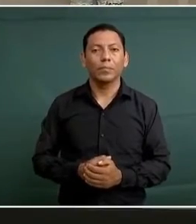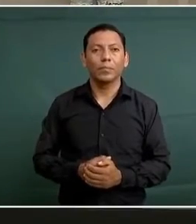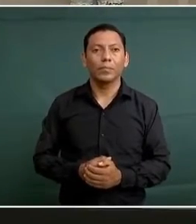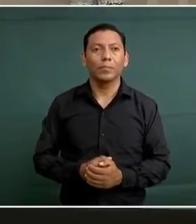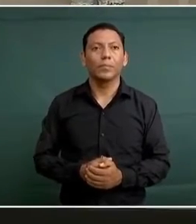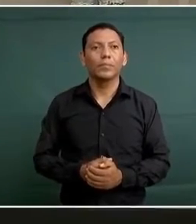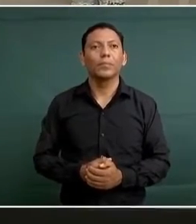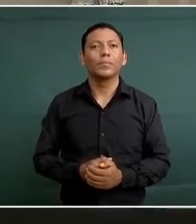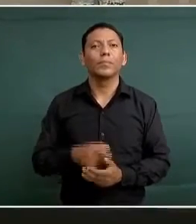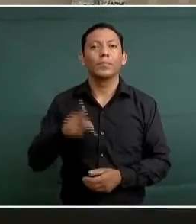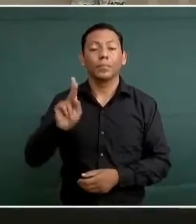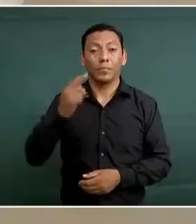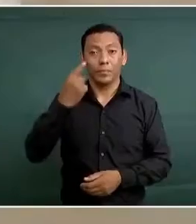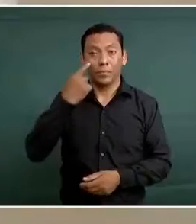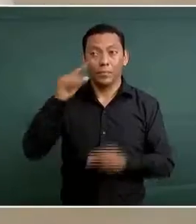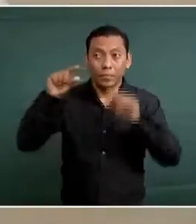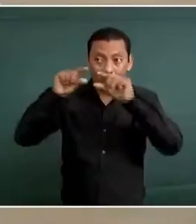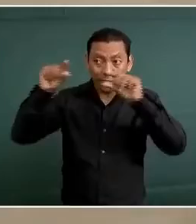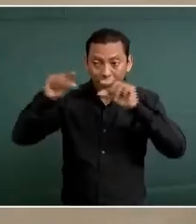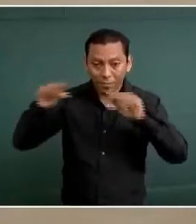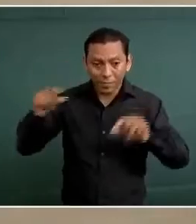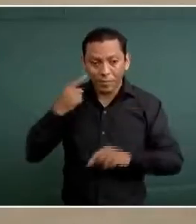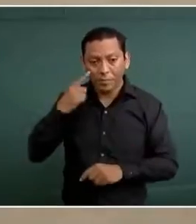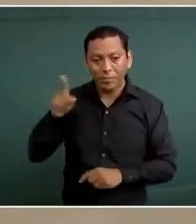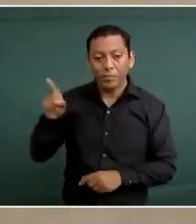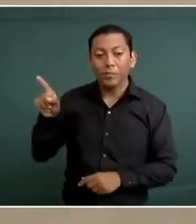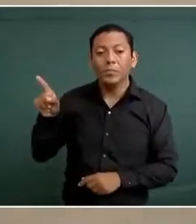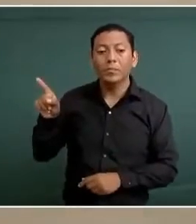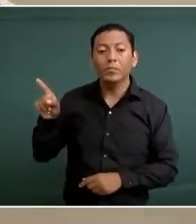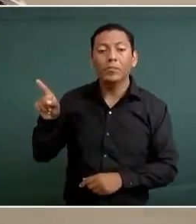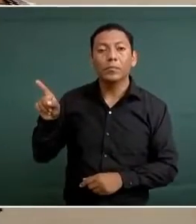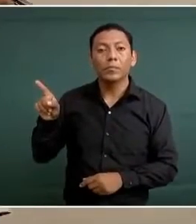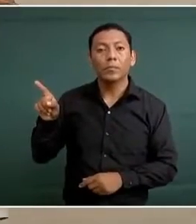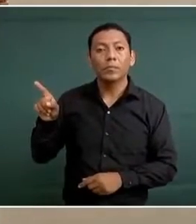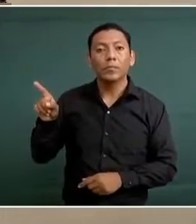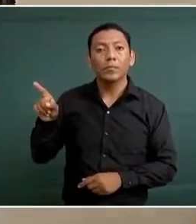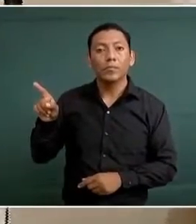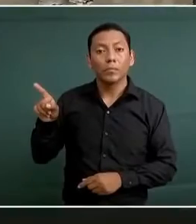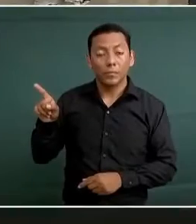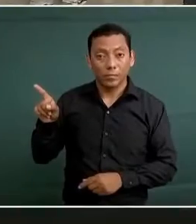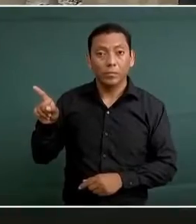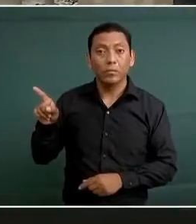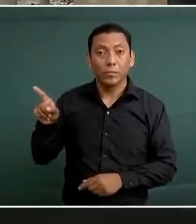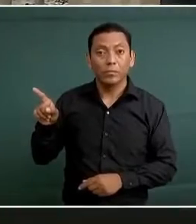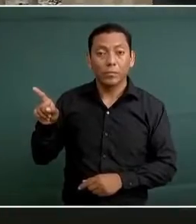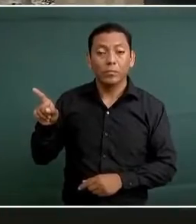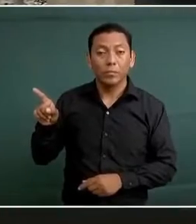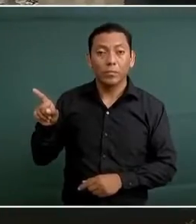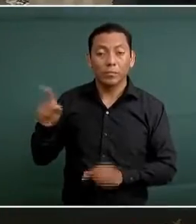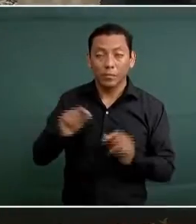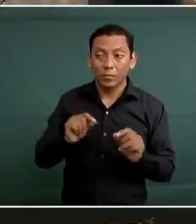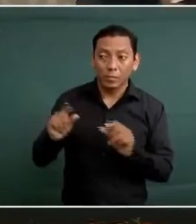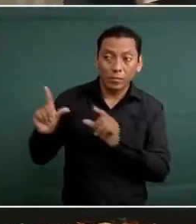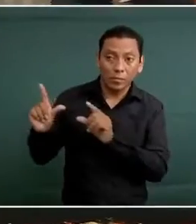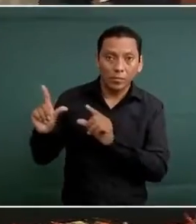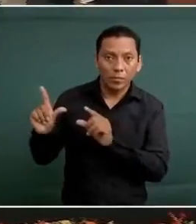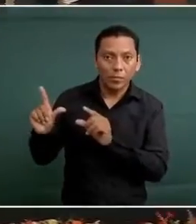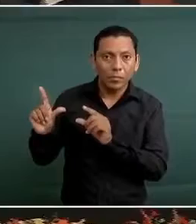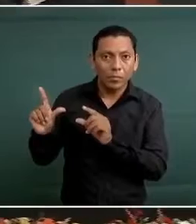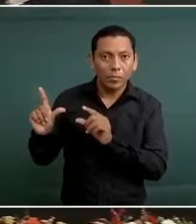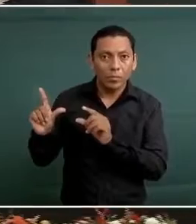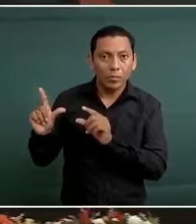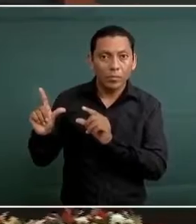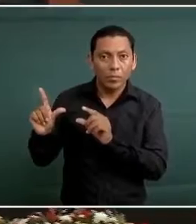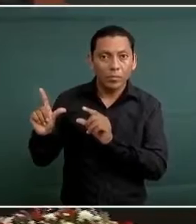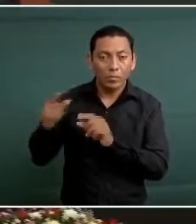esta es una gráfica aplanada